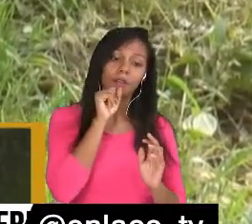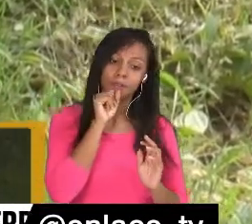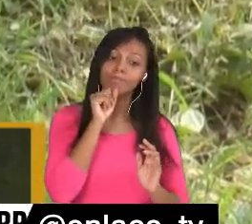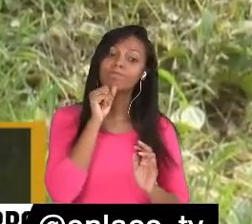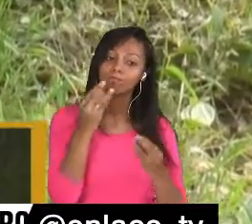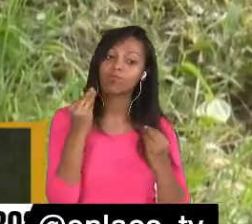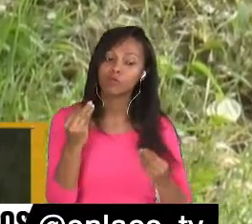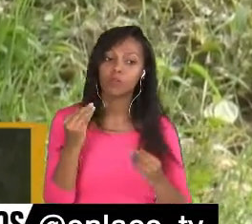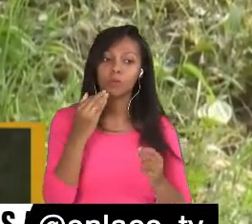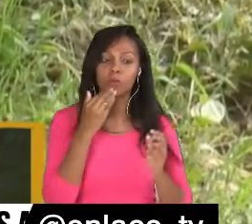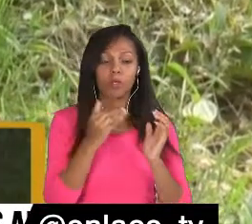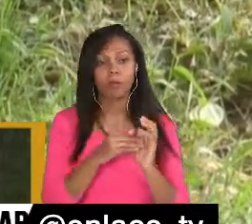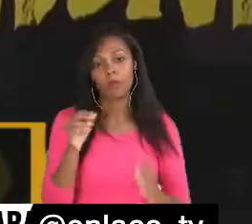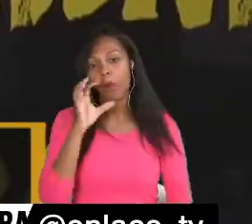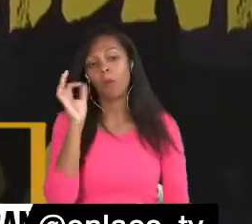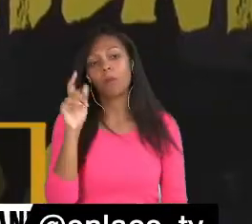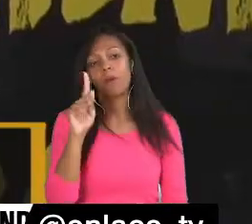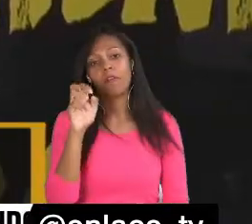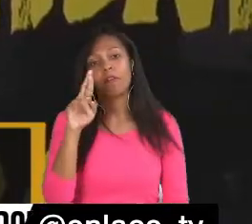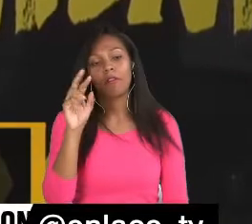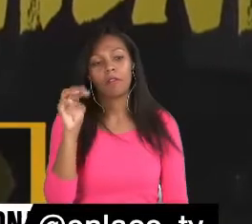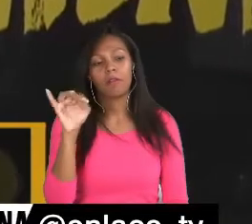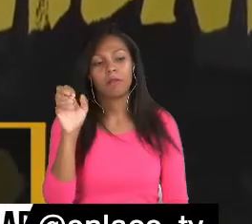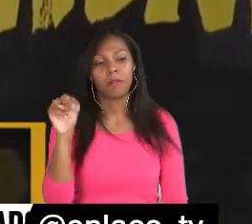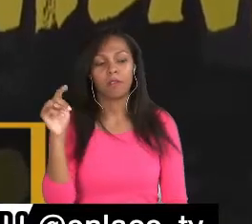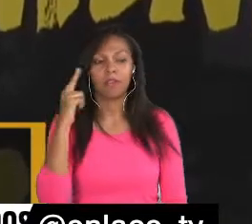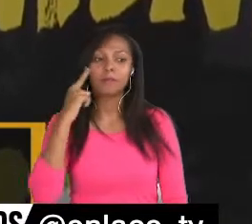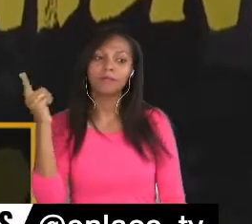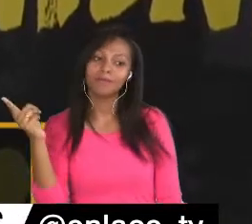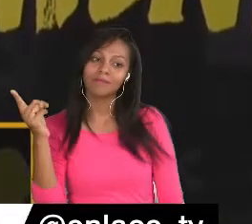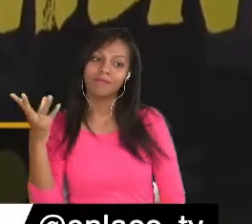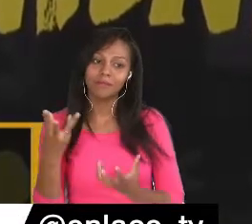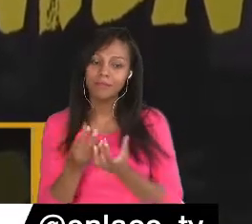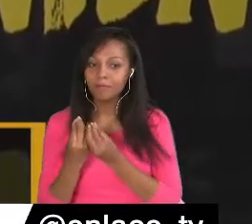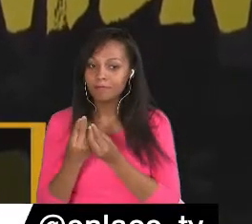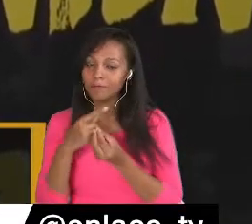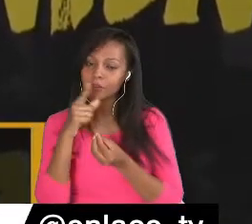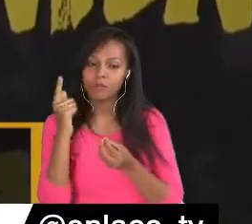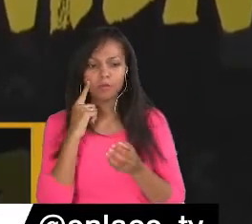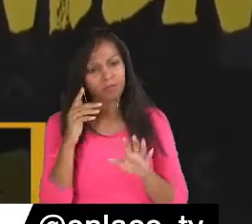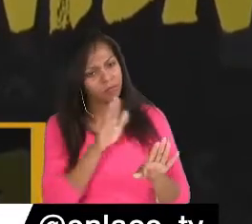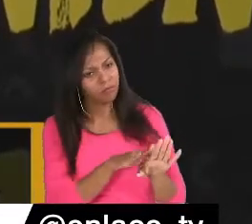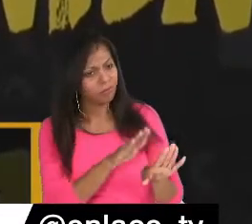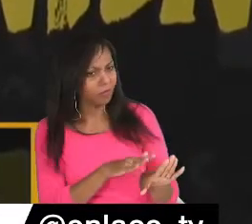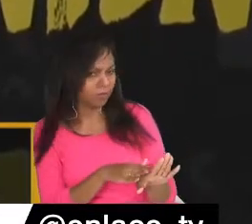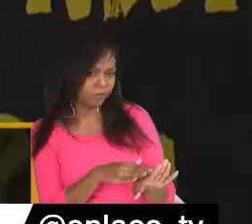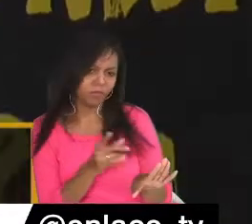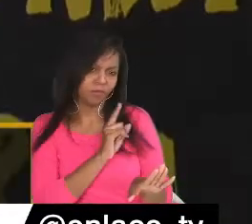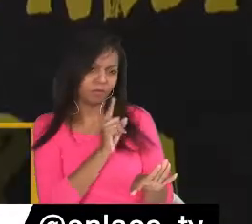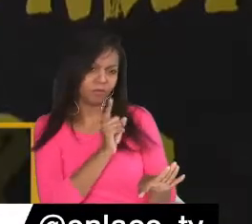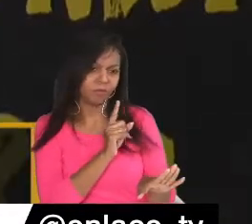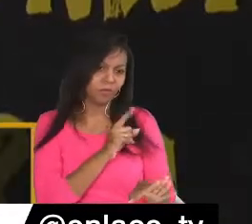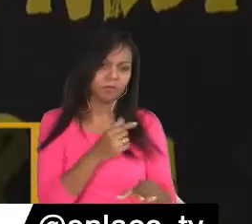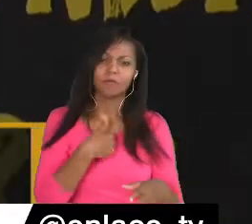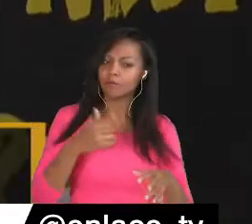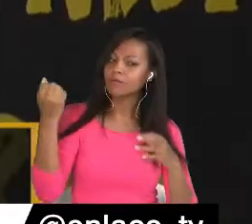Fermín Acosta, director del grupo fraterno Espíritas Semillas de Amor, esto va en contra de la ley divina. Es algo preocupante, ¿no?